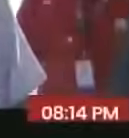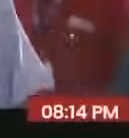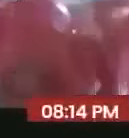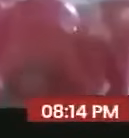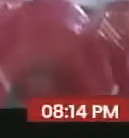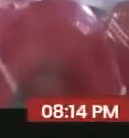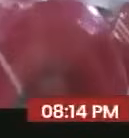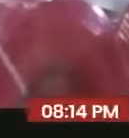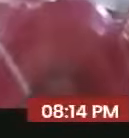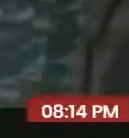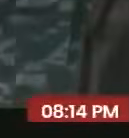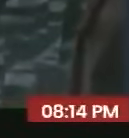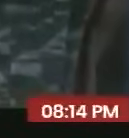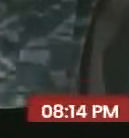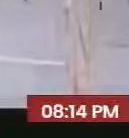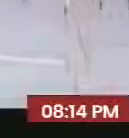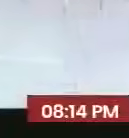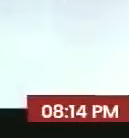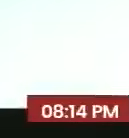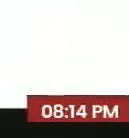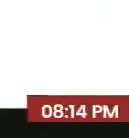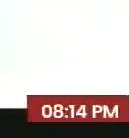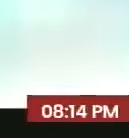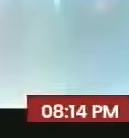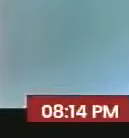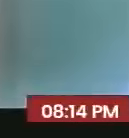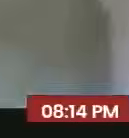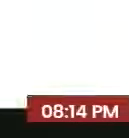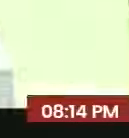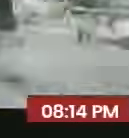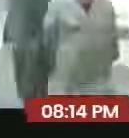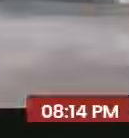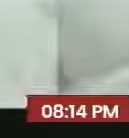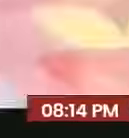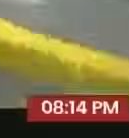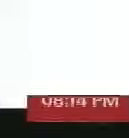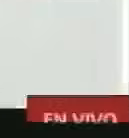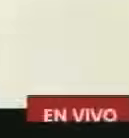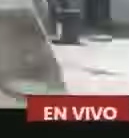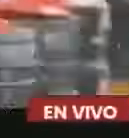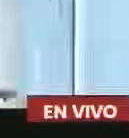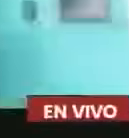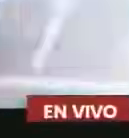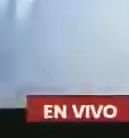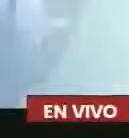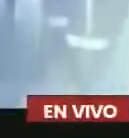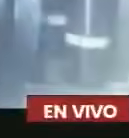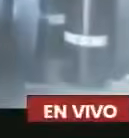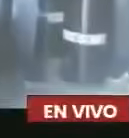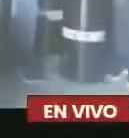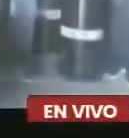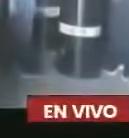lo resolvemos en revolución. ¡Que viva la revolución bolivariana!